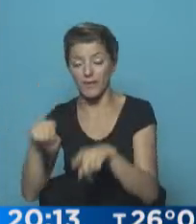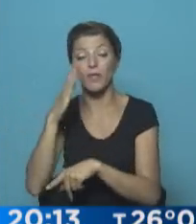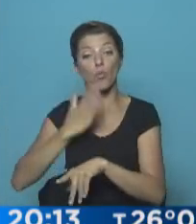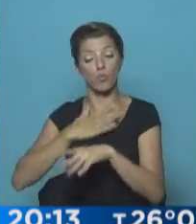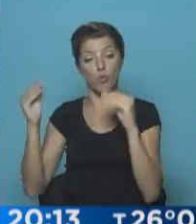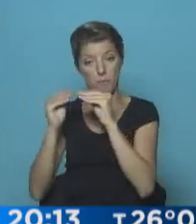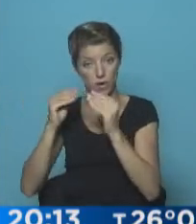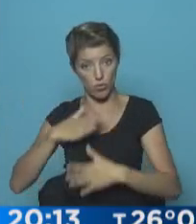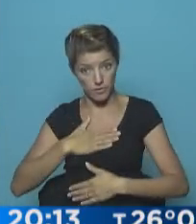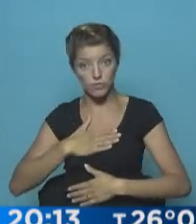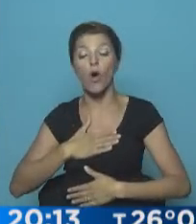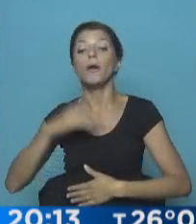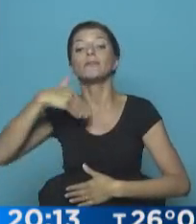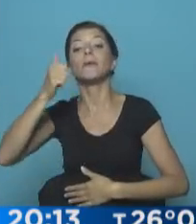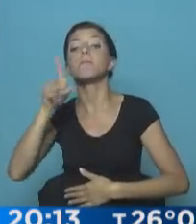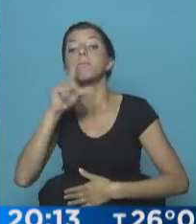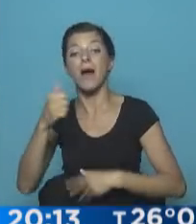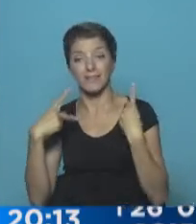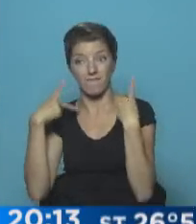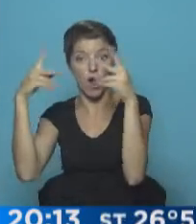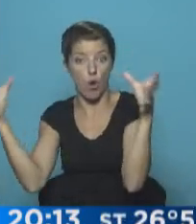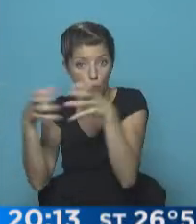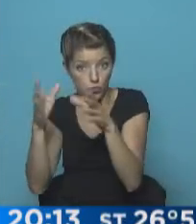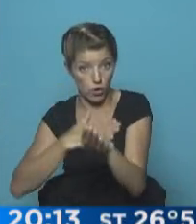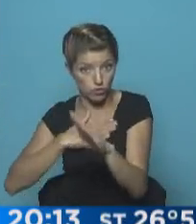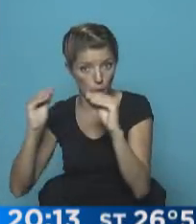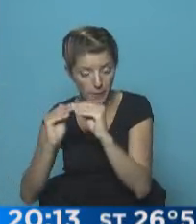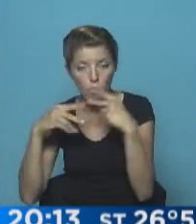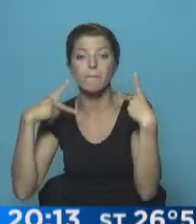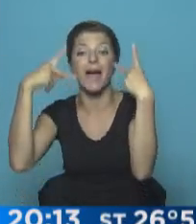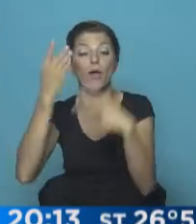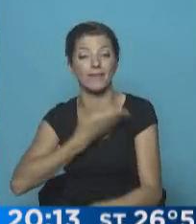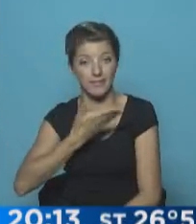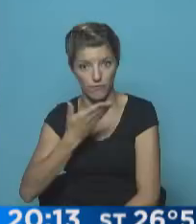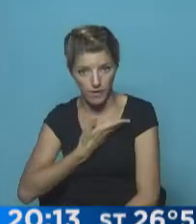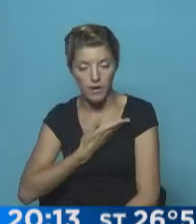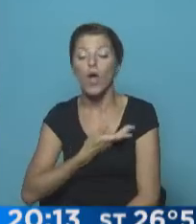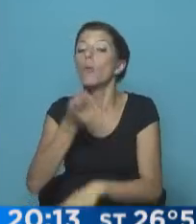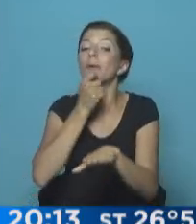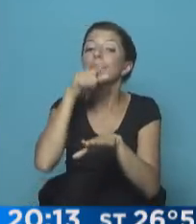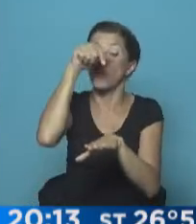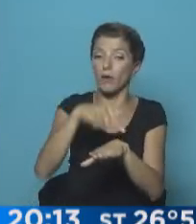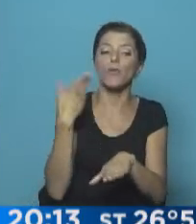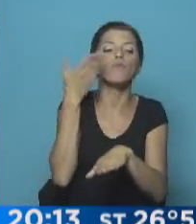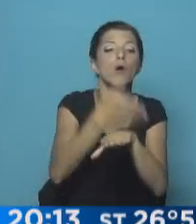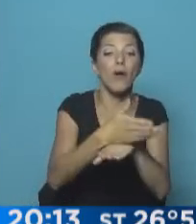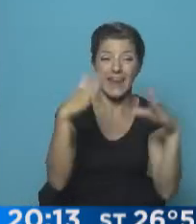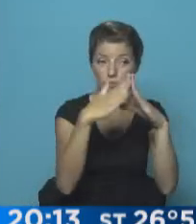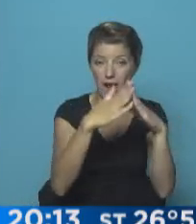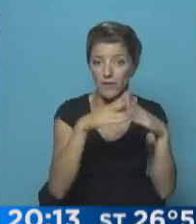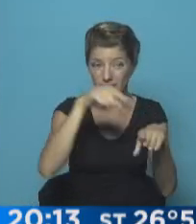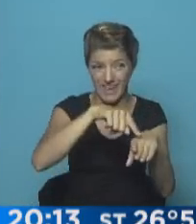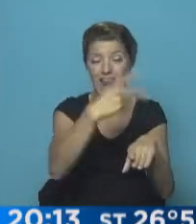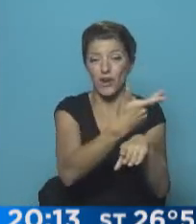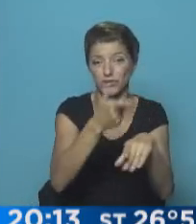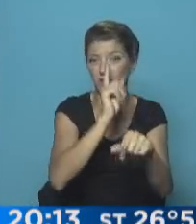Allí Marta Perín junto al equipo del noticiero, por ejemplo, estuvieron en el lugar, en el aguantadero, donde permanecieron durante varias